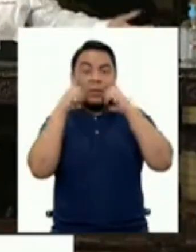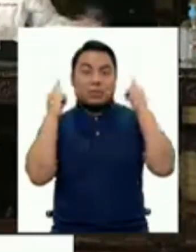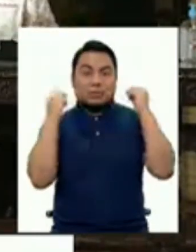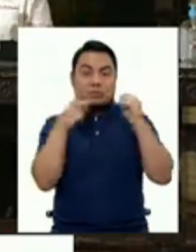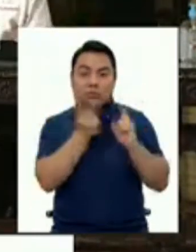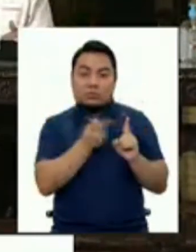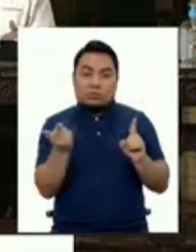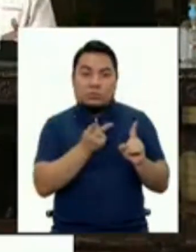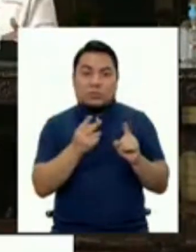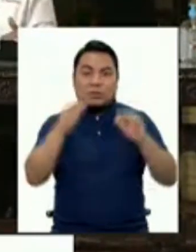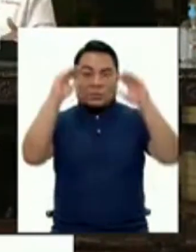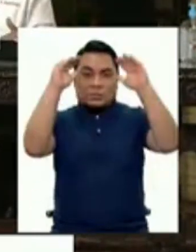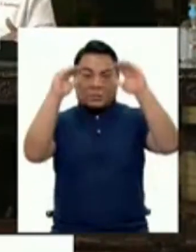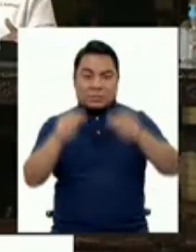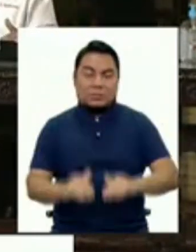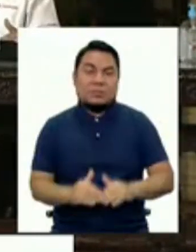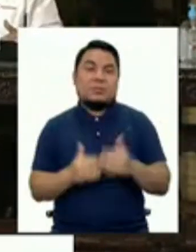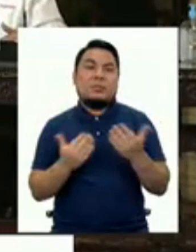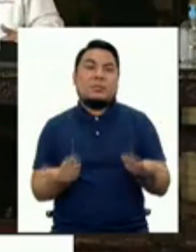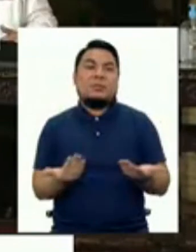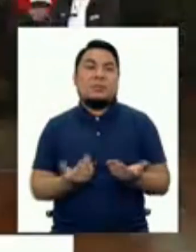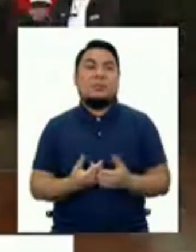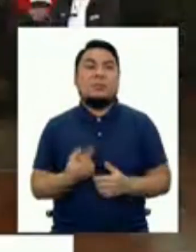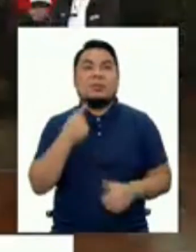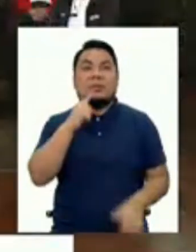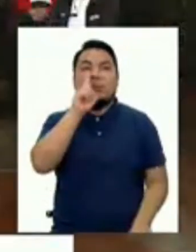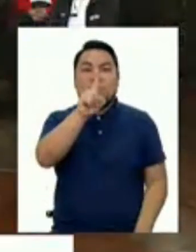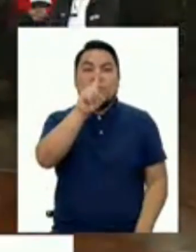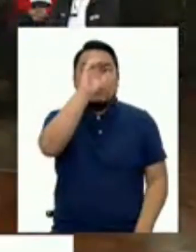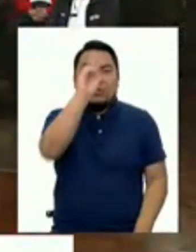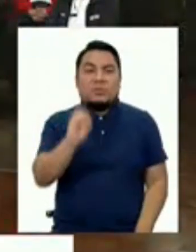la probabilidad baja del 90% al